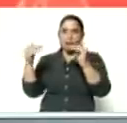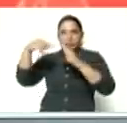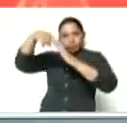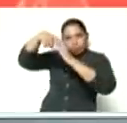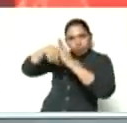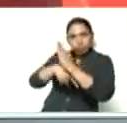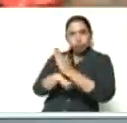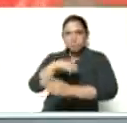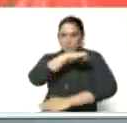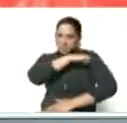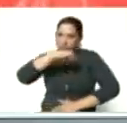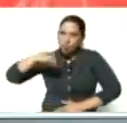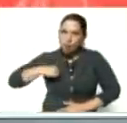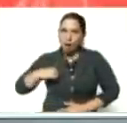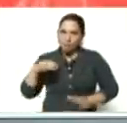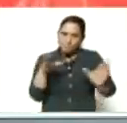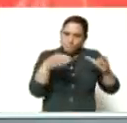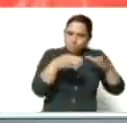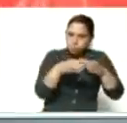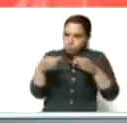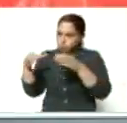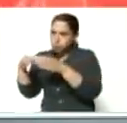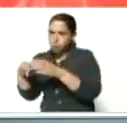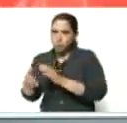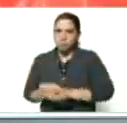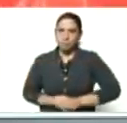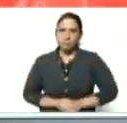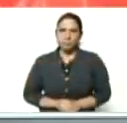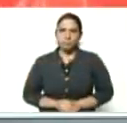profunda, personal, colectiva.